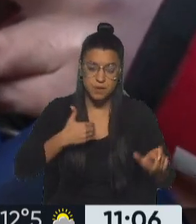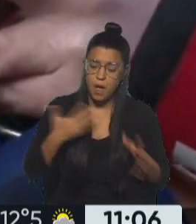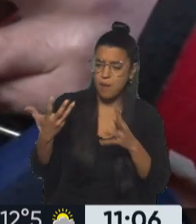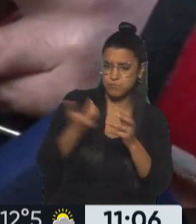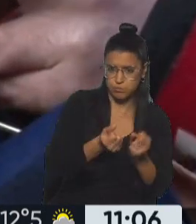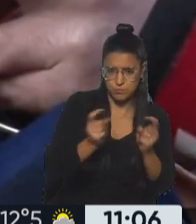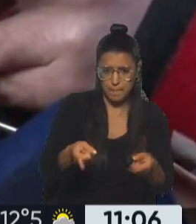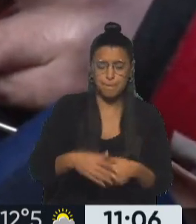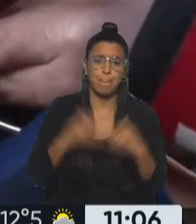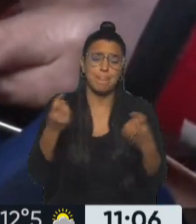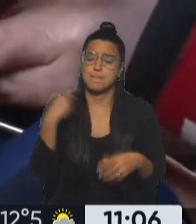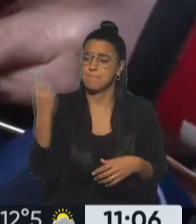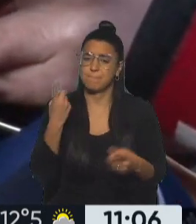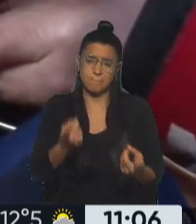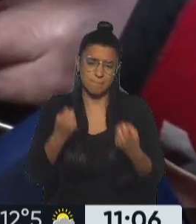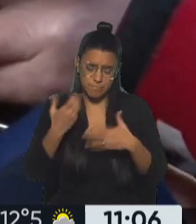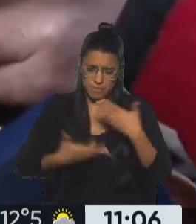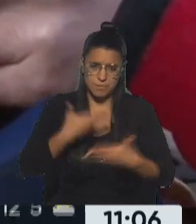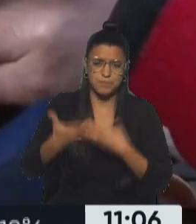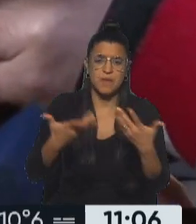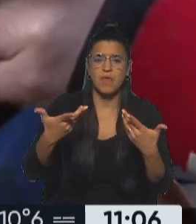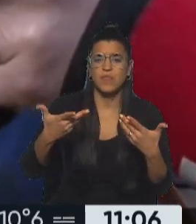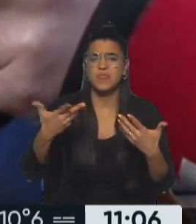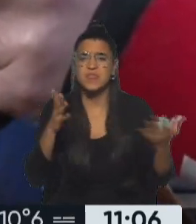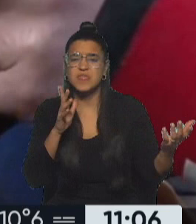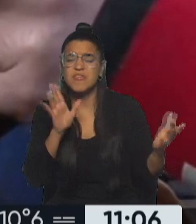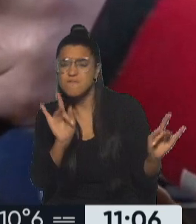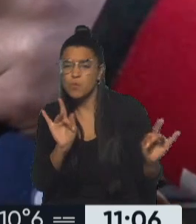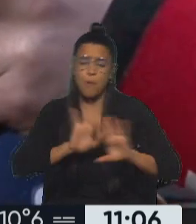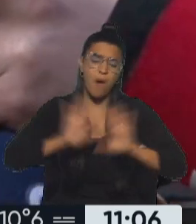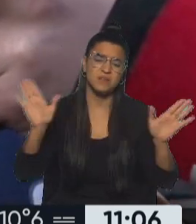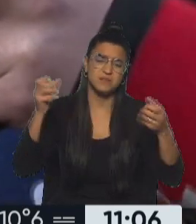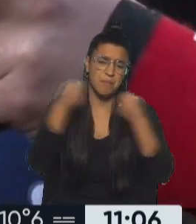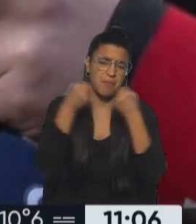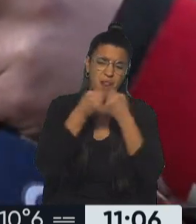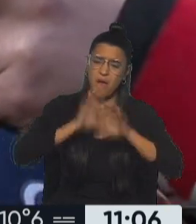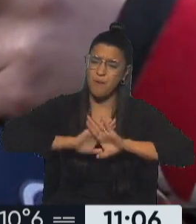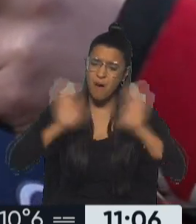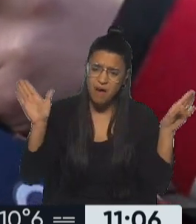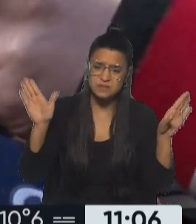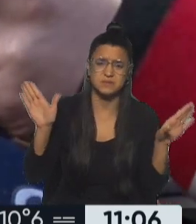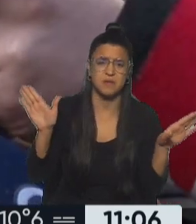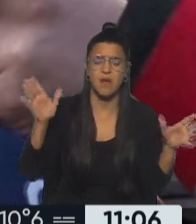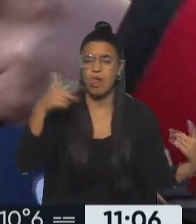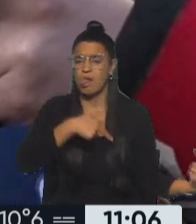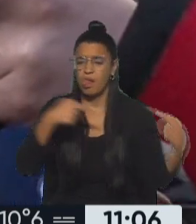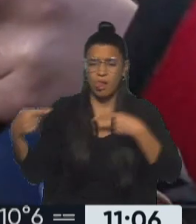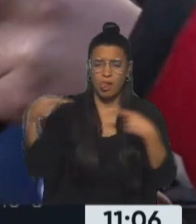de lo mismo, porque lo que precisamos para superar las dificultades, basta de pelea, basta de estar como perro y